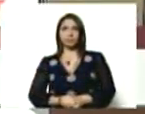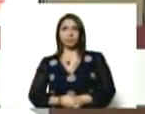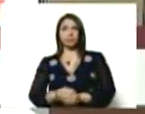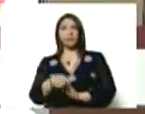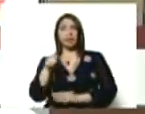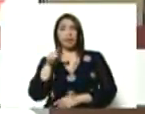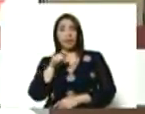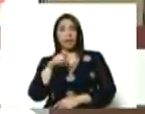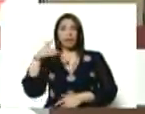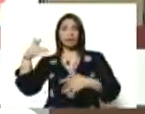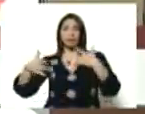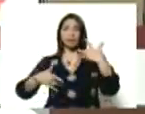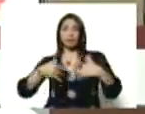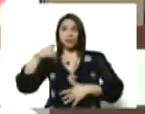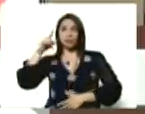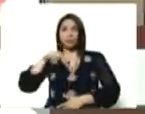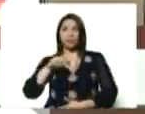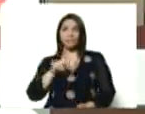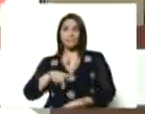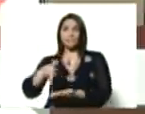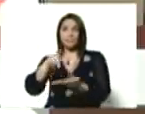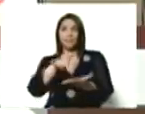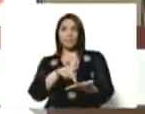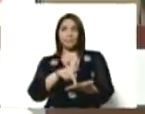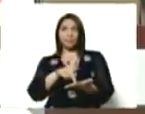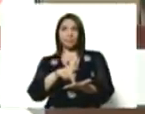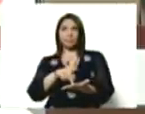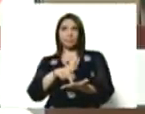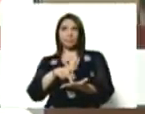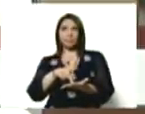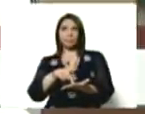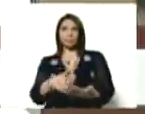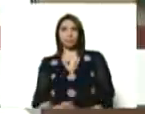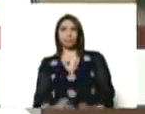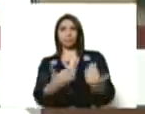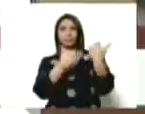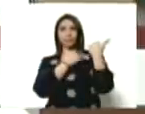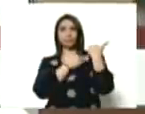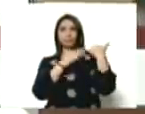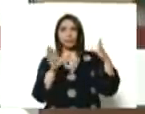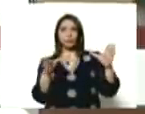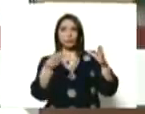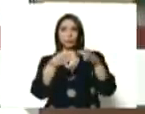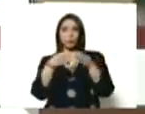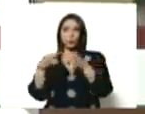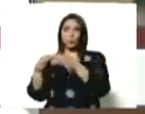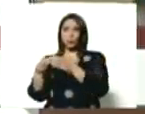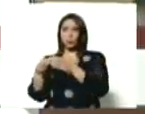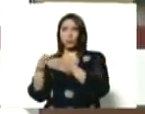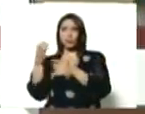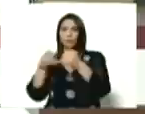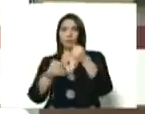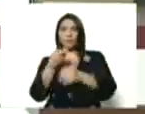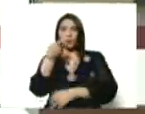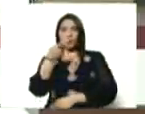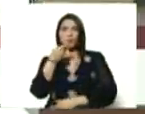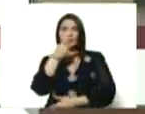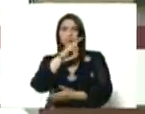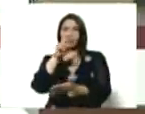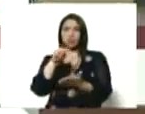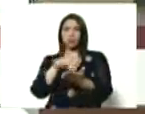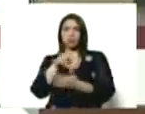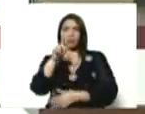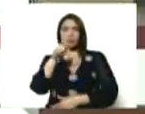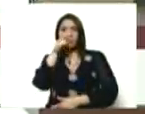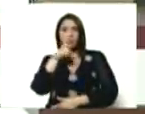acto también ha contado con la presencia de ciudadanas y ciudadanos representantes de las organizaciones con fines políticos nacionales y de los